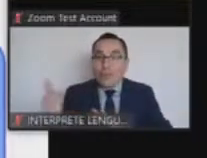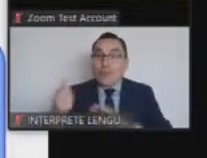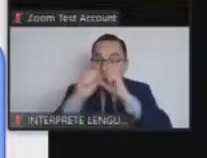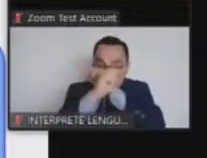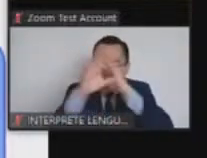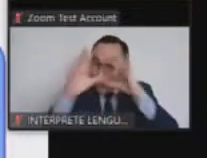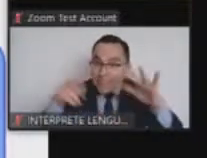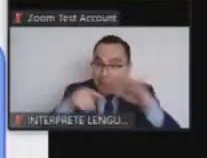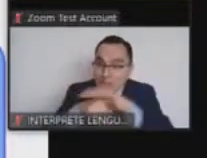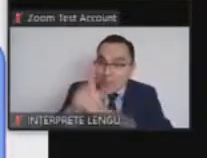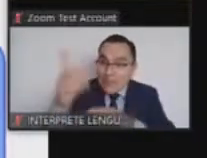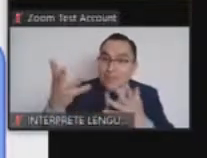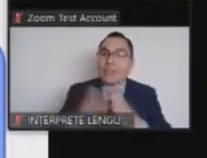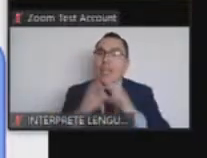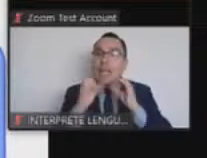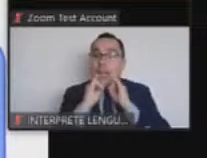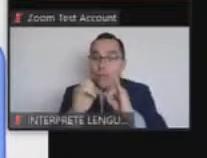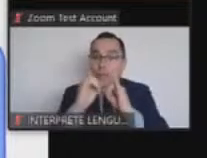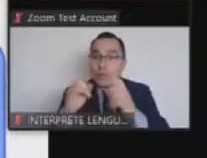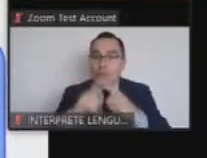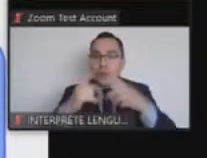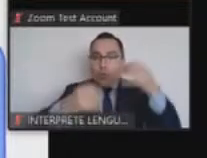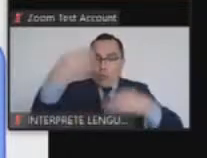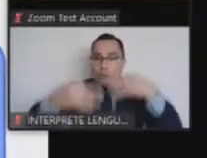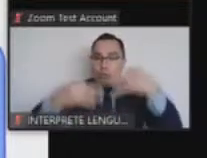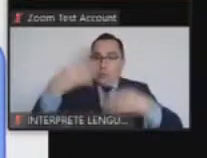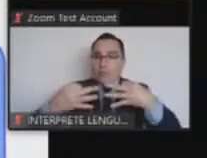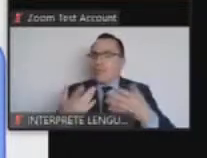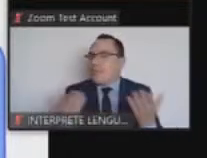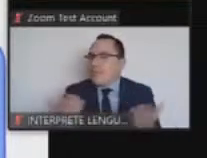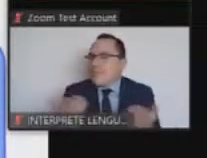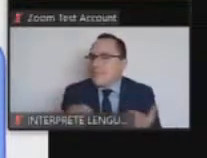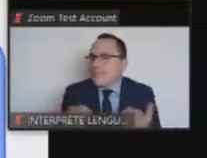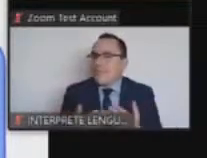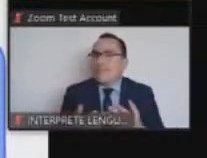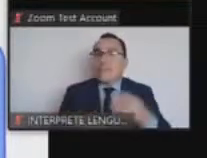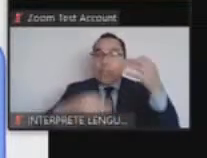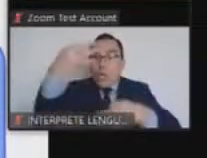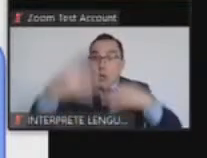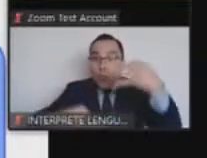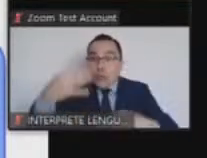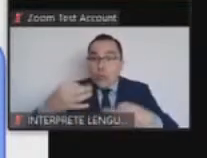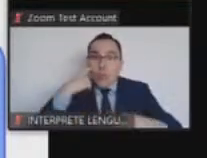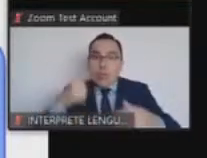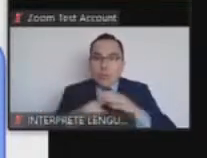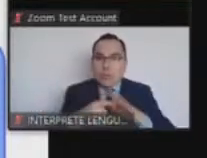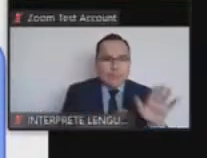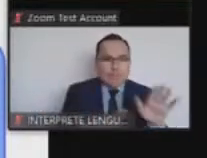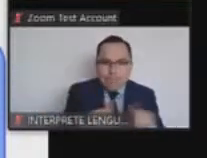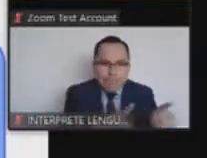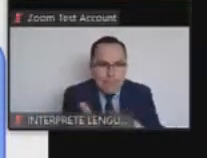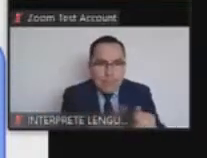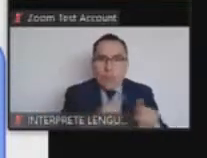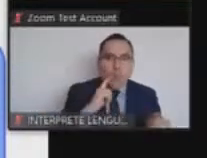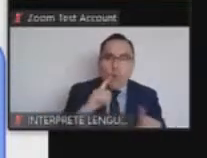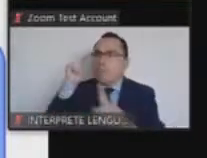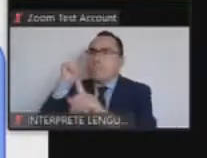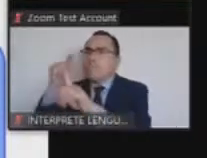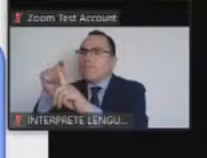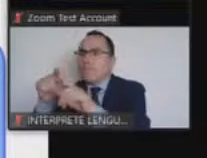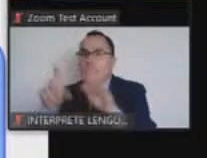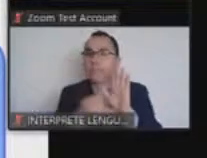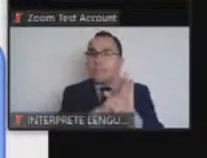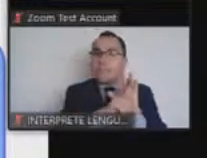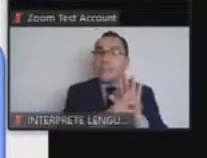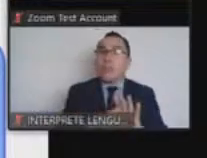parte, la información judicial, en qué consisten los procedimientos, su tramitación, sus efectos, su destino. En otras palabras,